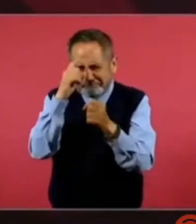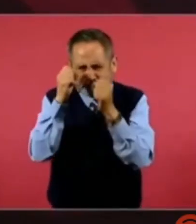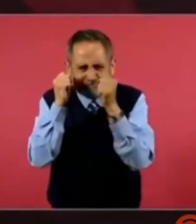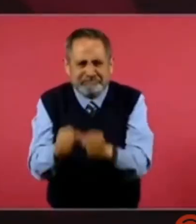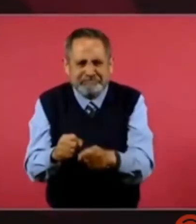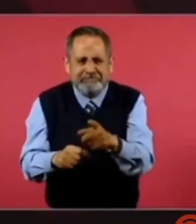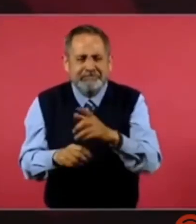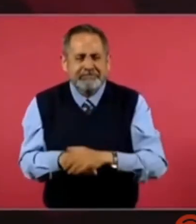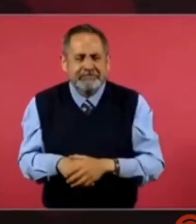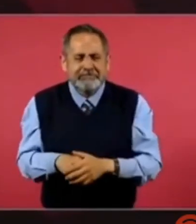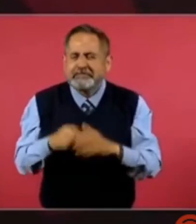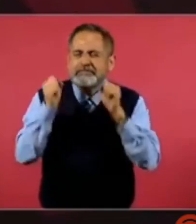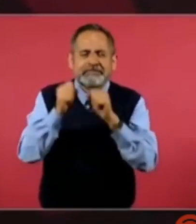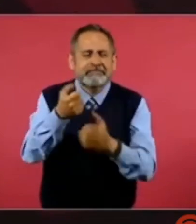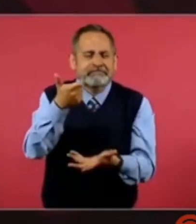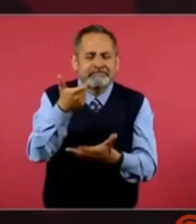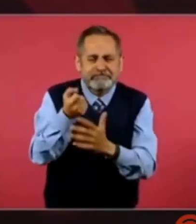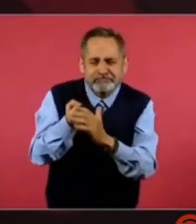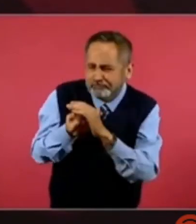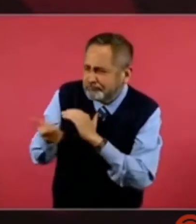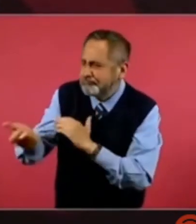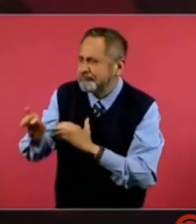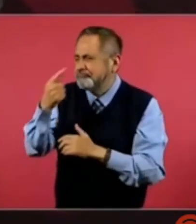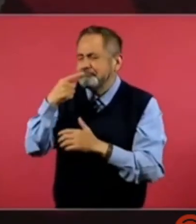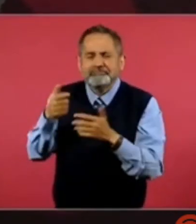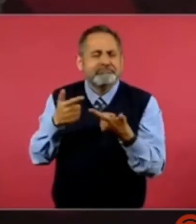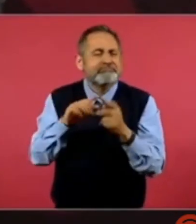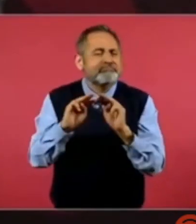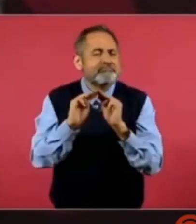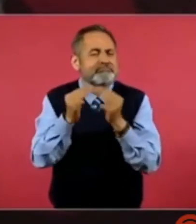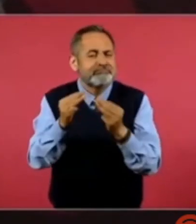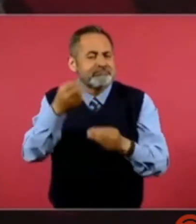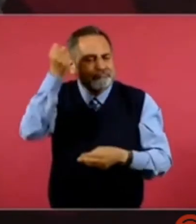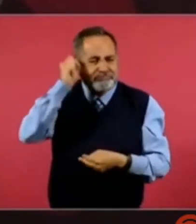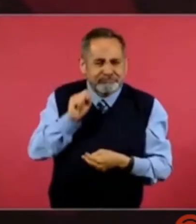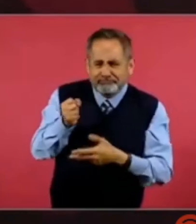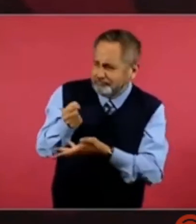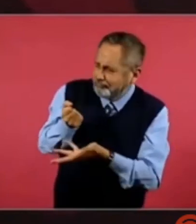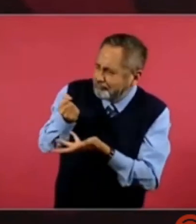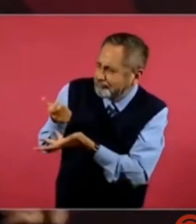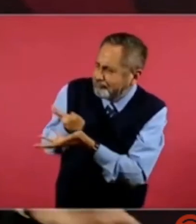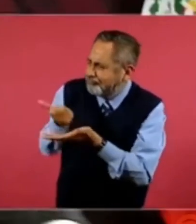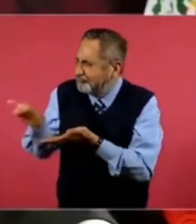que recibió dinero del cartel de Sinaloa